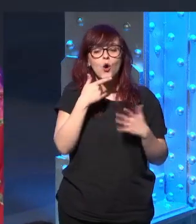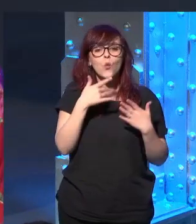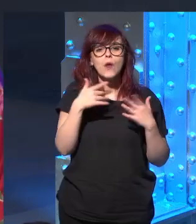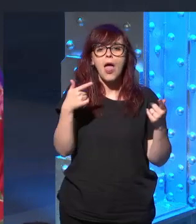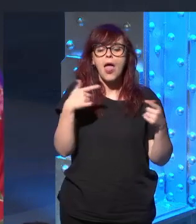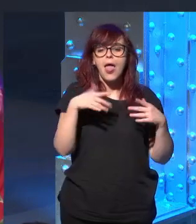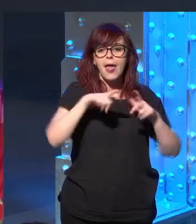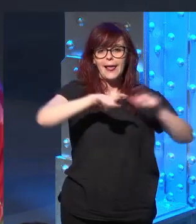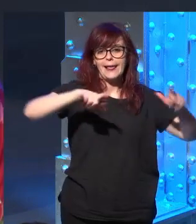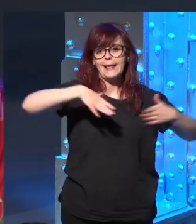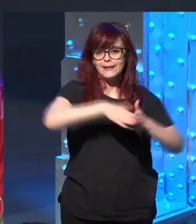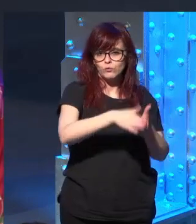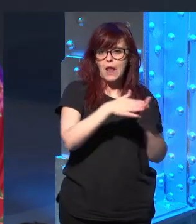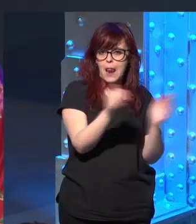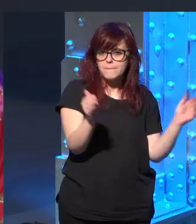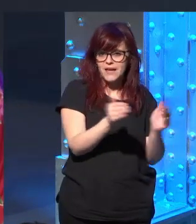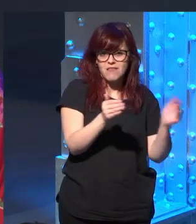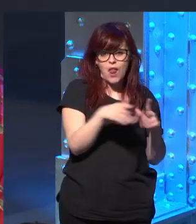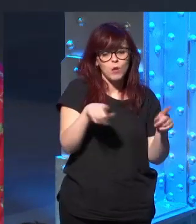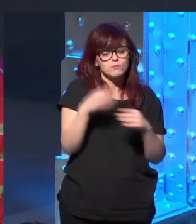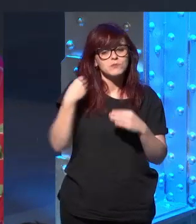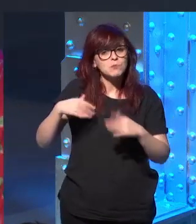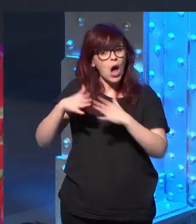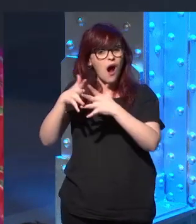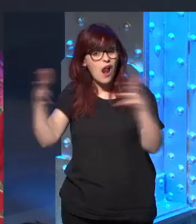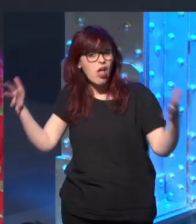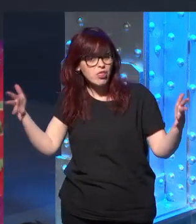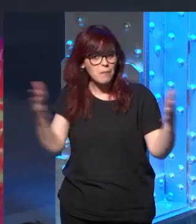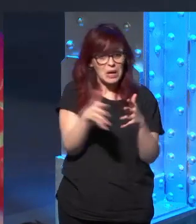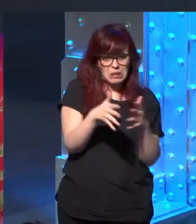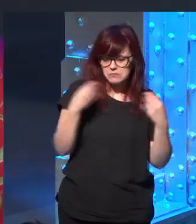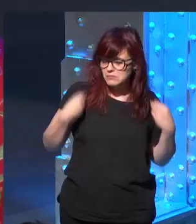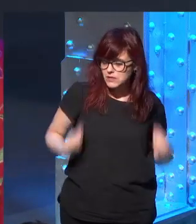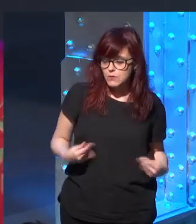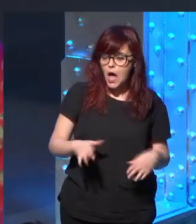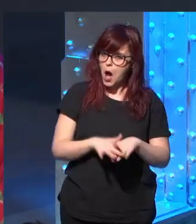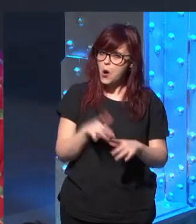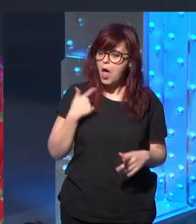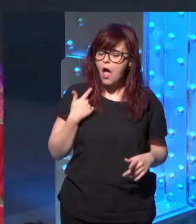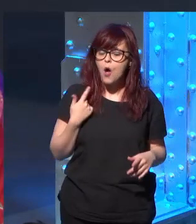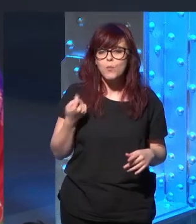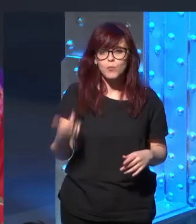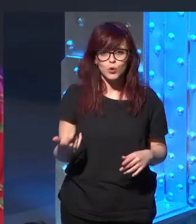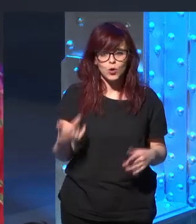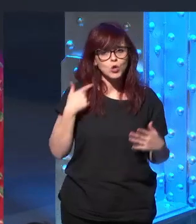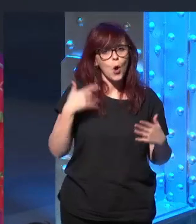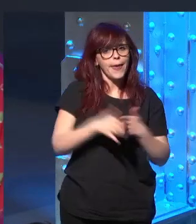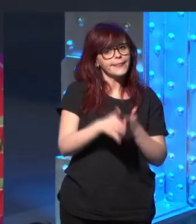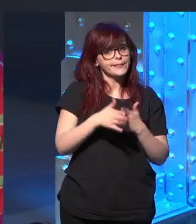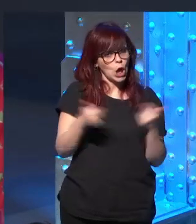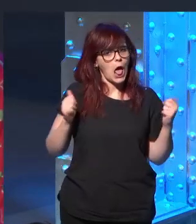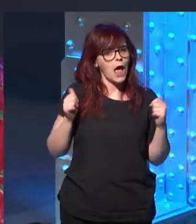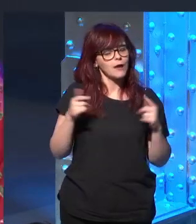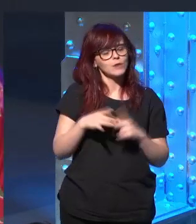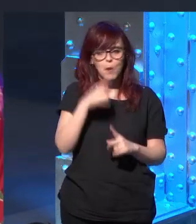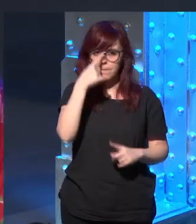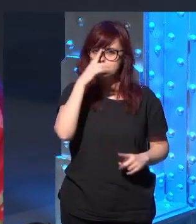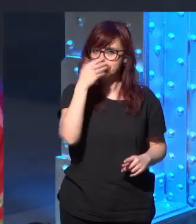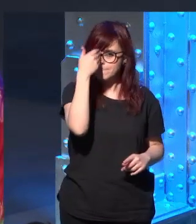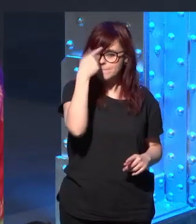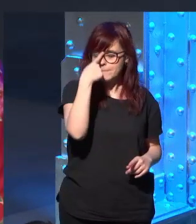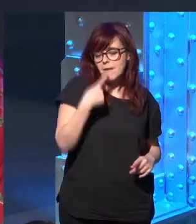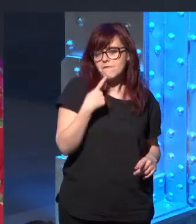pequeña, yo creo que es igual que publicar en una editorial grande. Uh-huh. O sea, y aquí me pongo el traje de editora. Y yo creo que, por